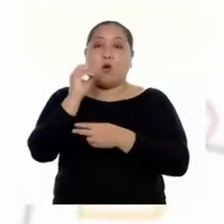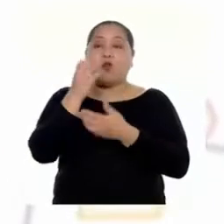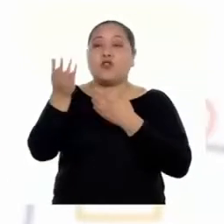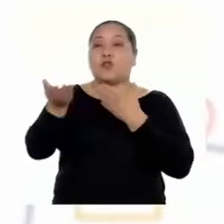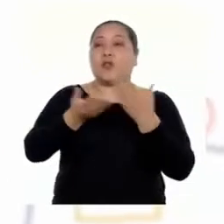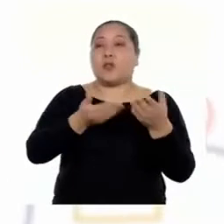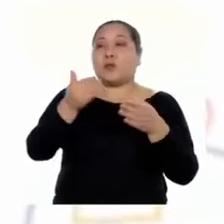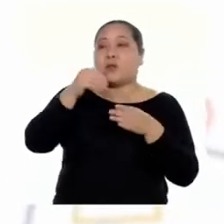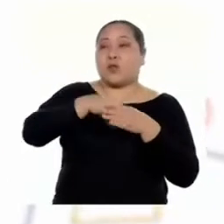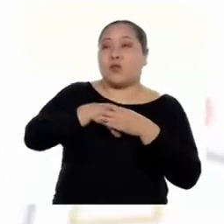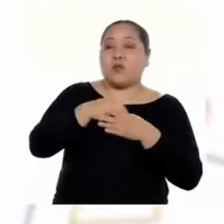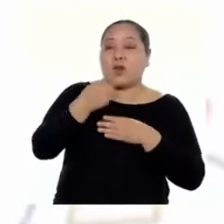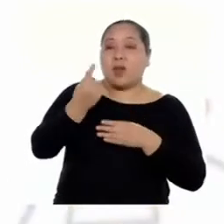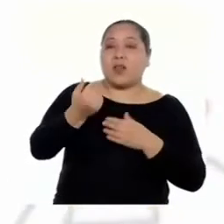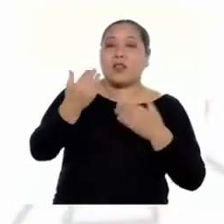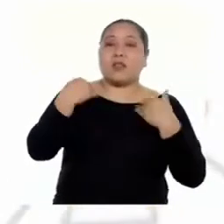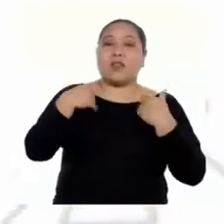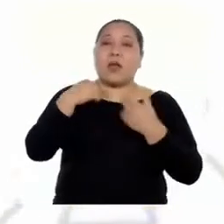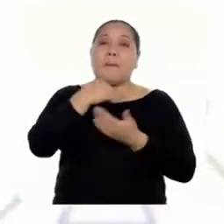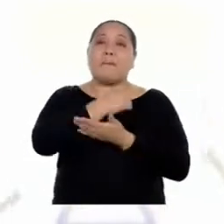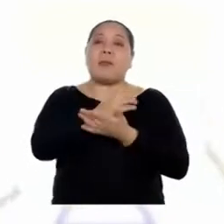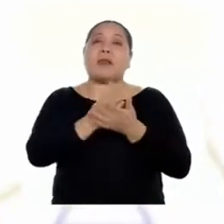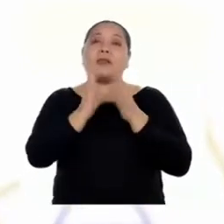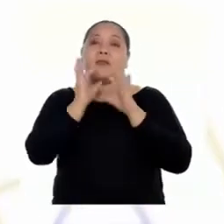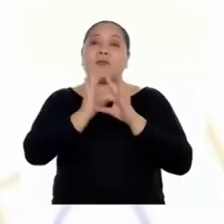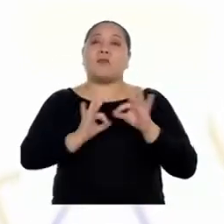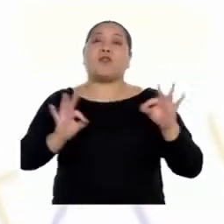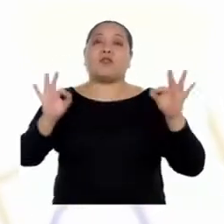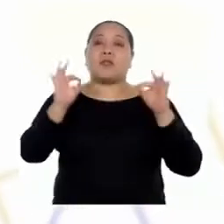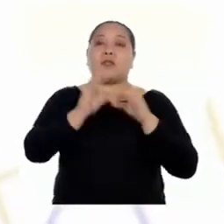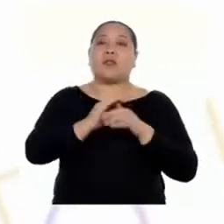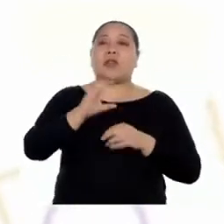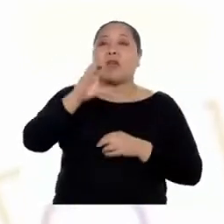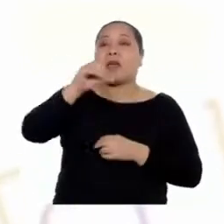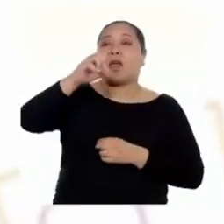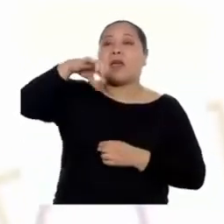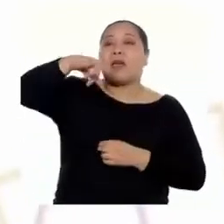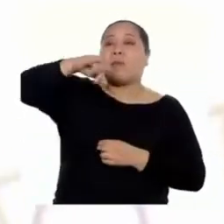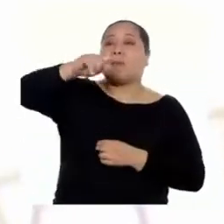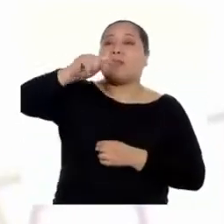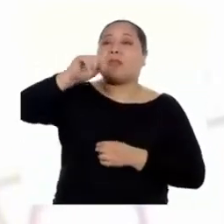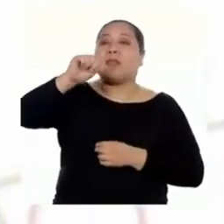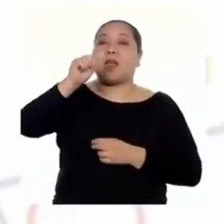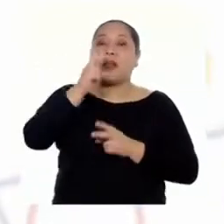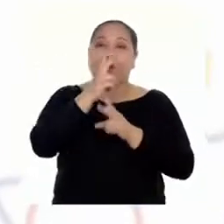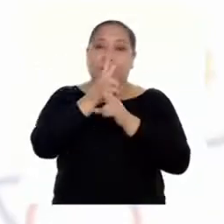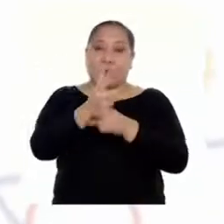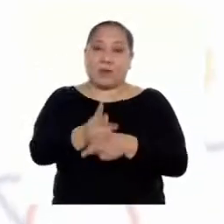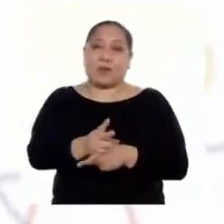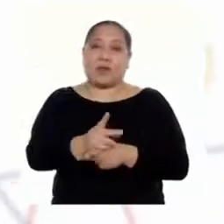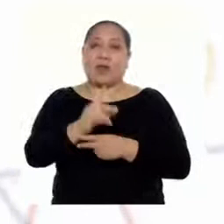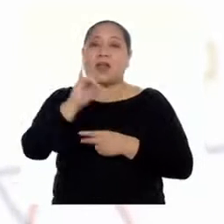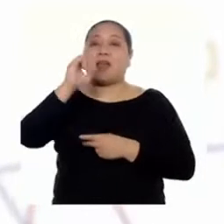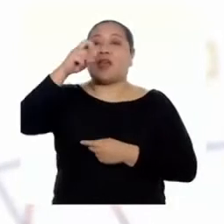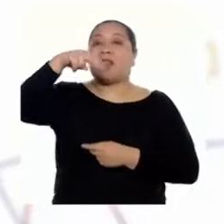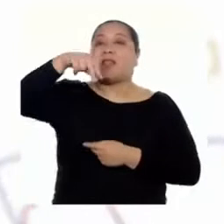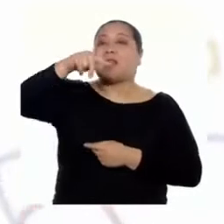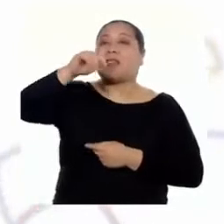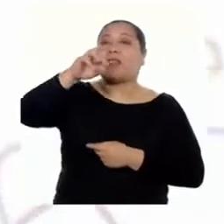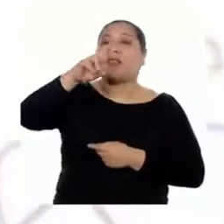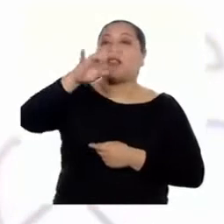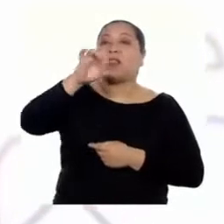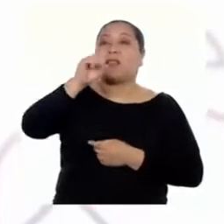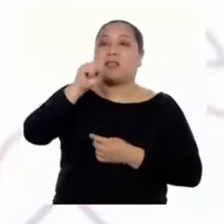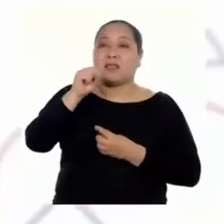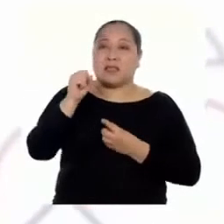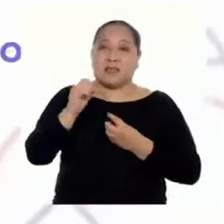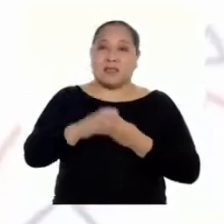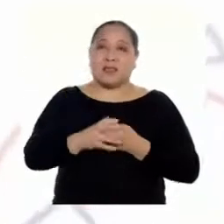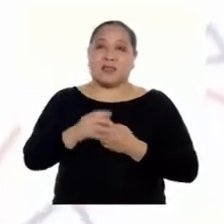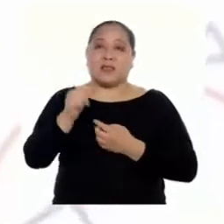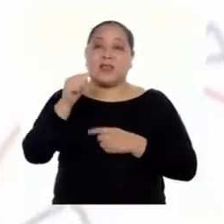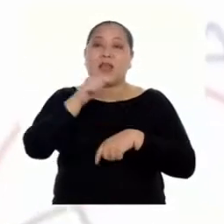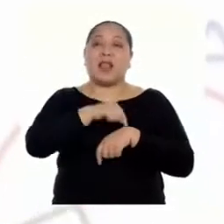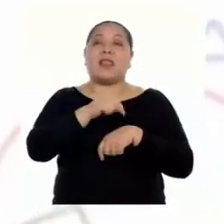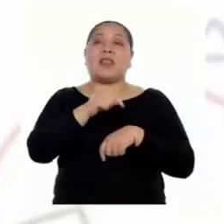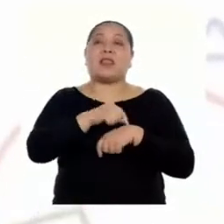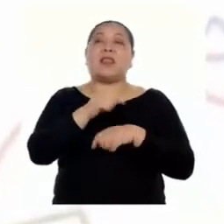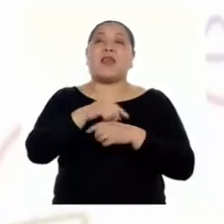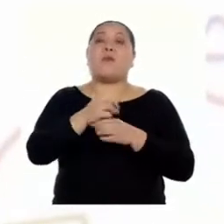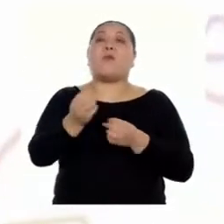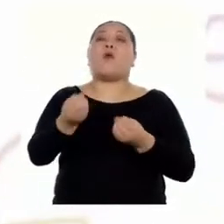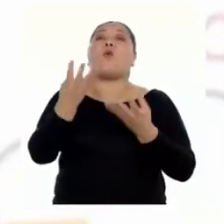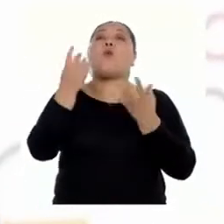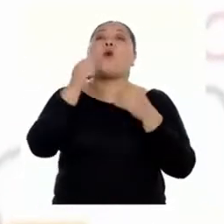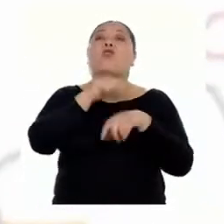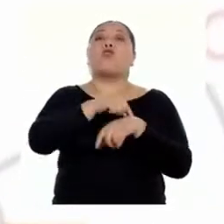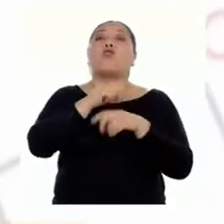posee algunos elementos importantes, como el capital que deseas que te presten, la tasa de interés que se le aplica al capital, el tiempo en que